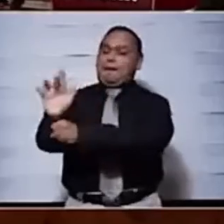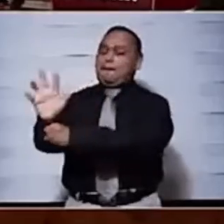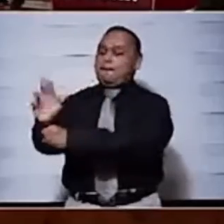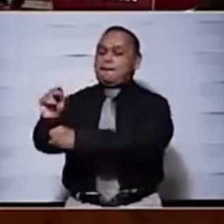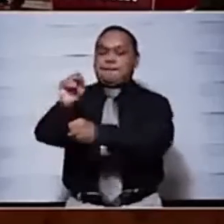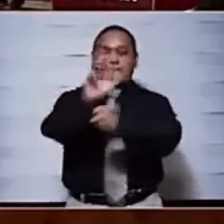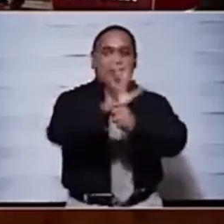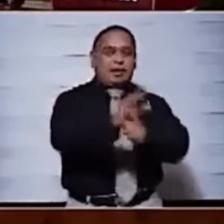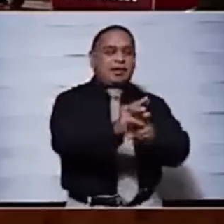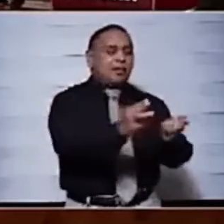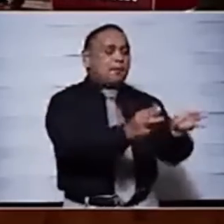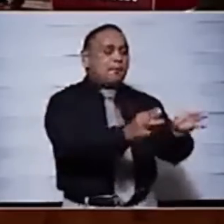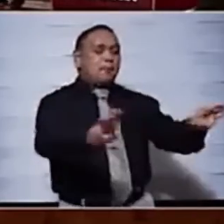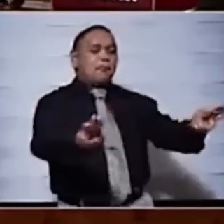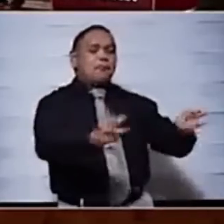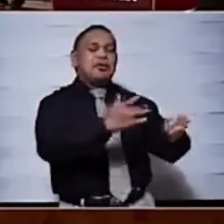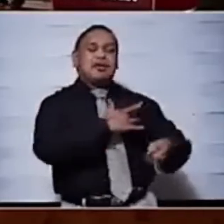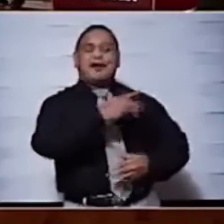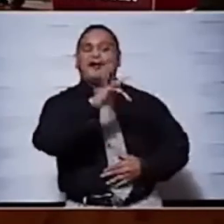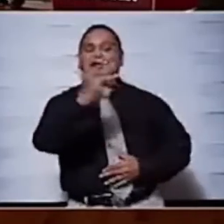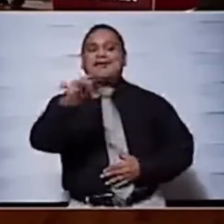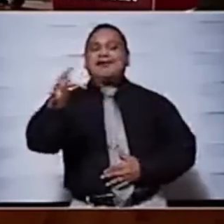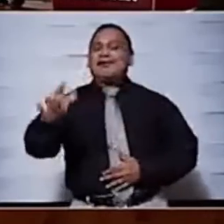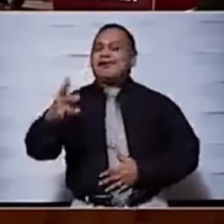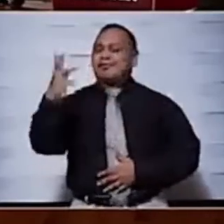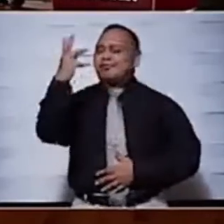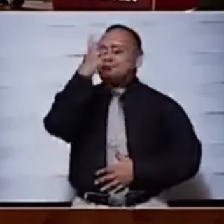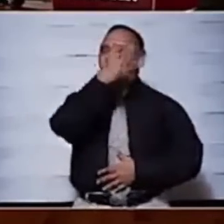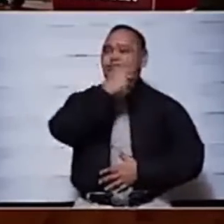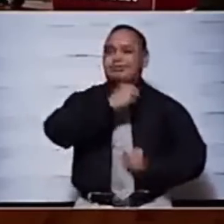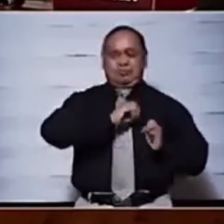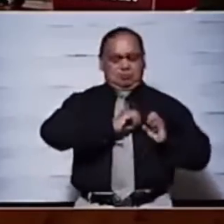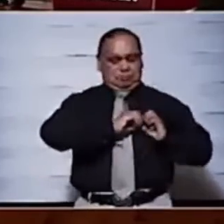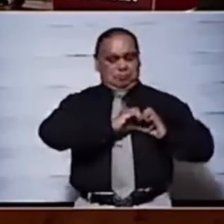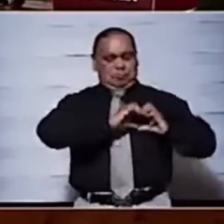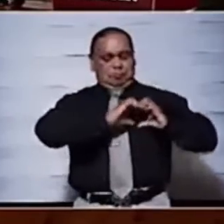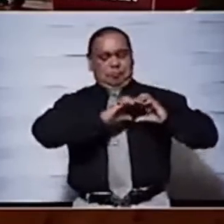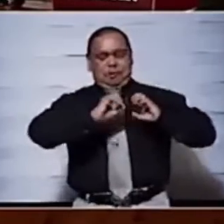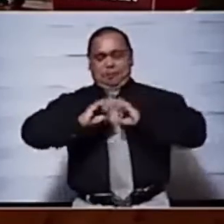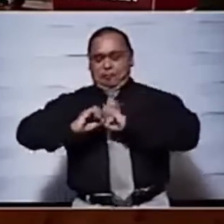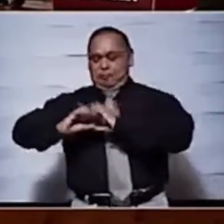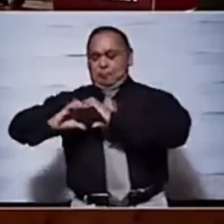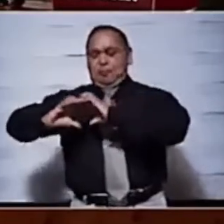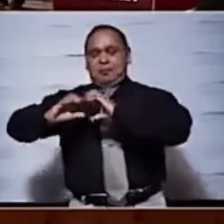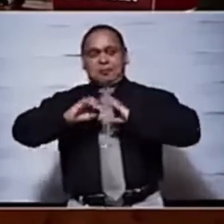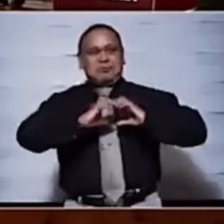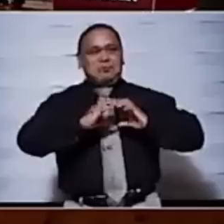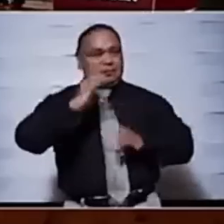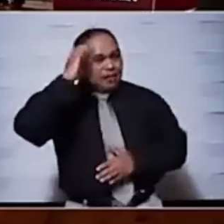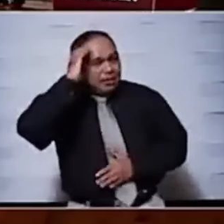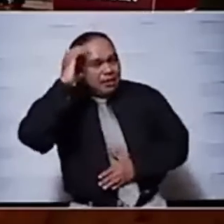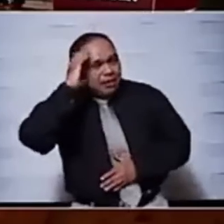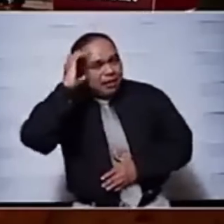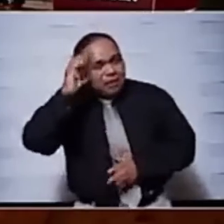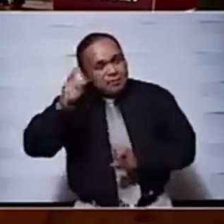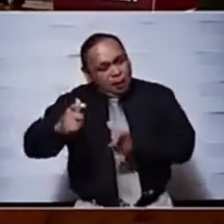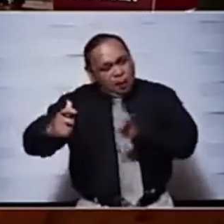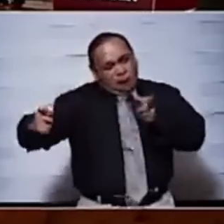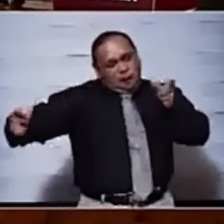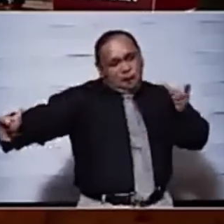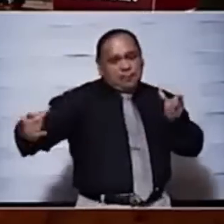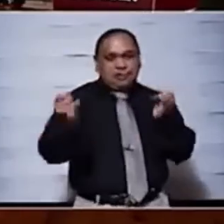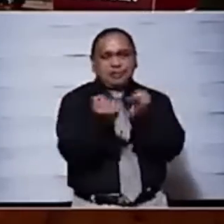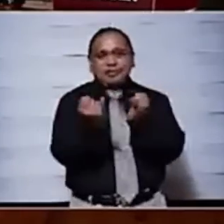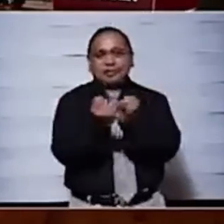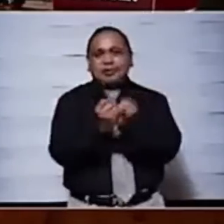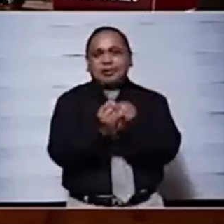que bailen los dos, se la vamos a poner bien bonito. Siquiera que se aproveche la camita esa, es king size, el baño está precioso y tiene además una